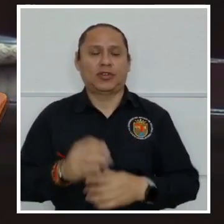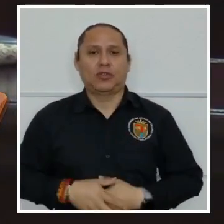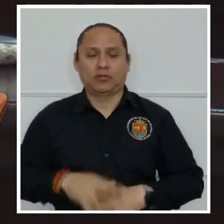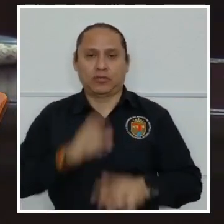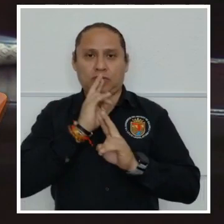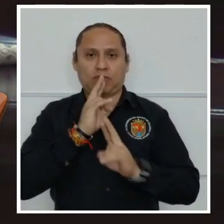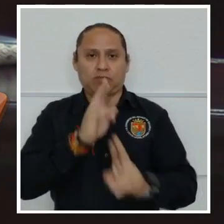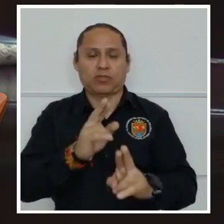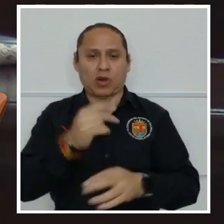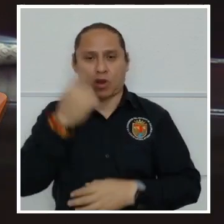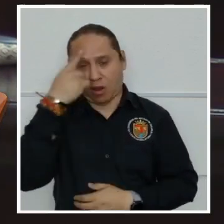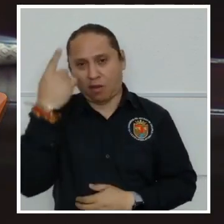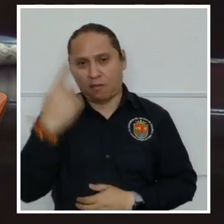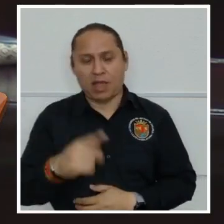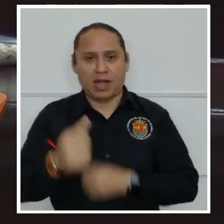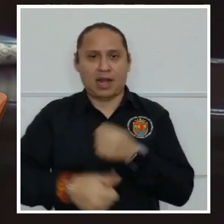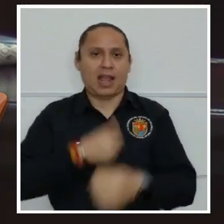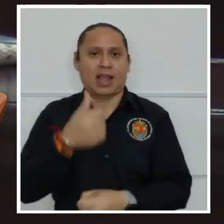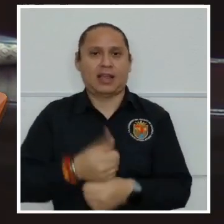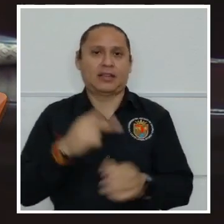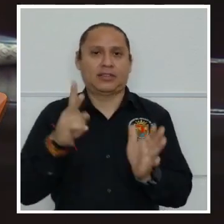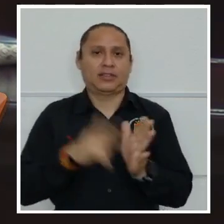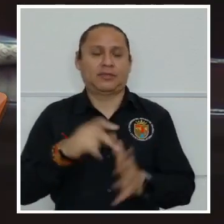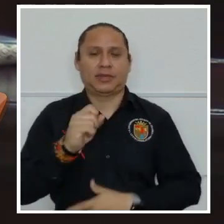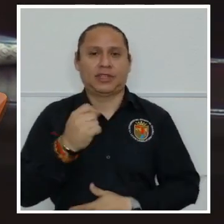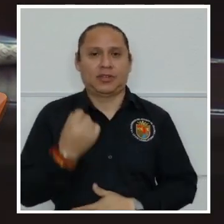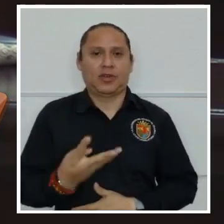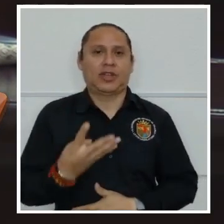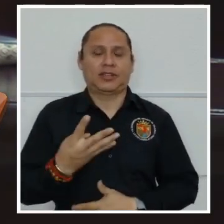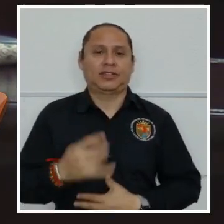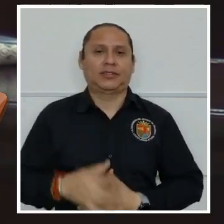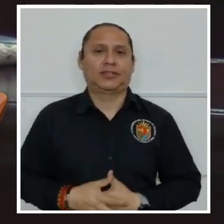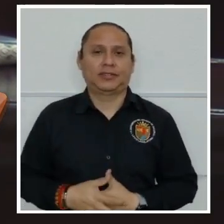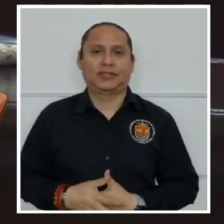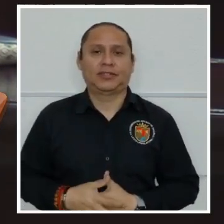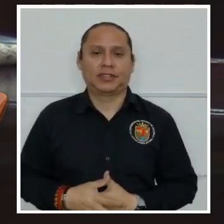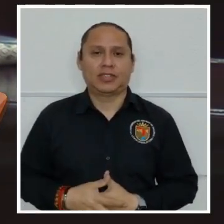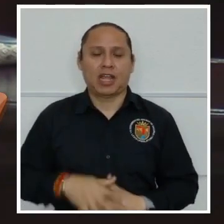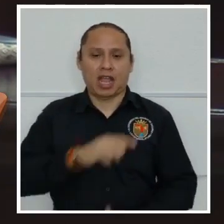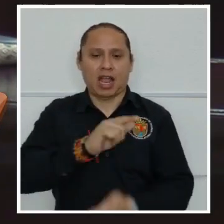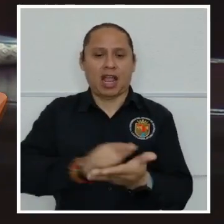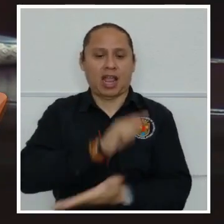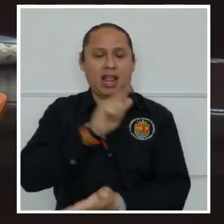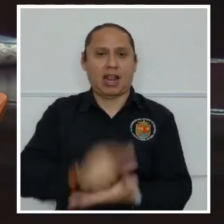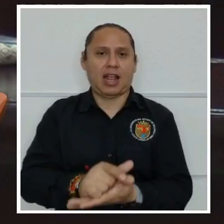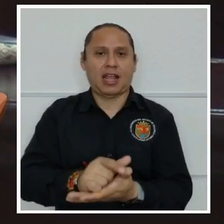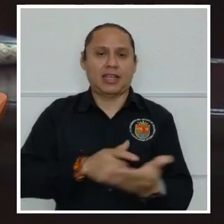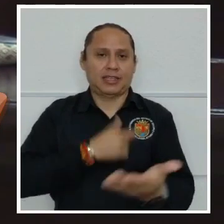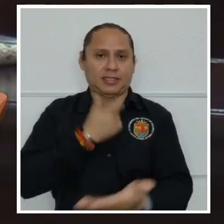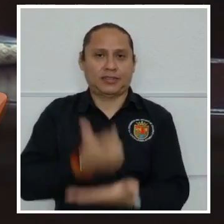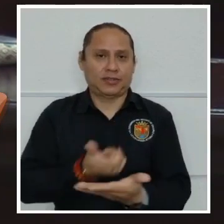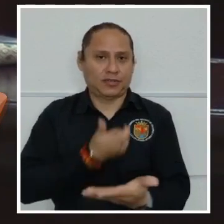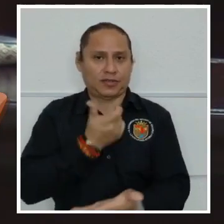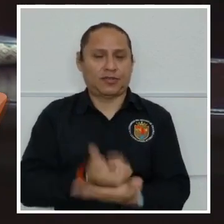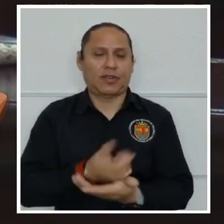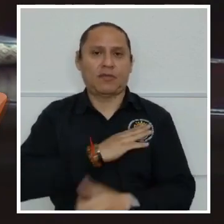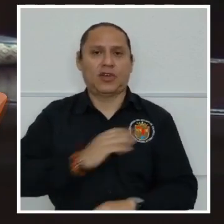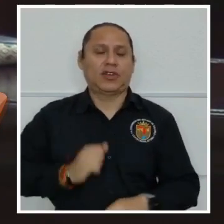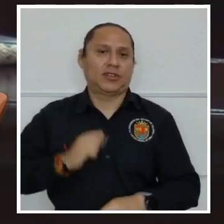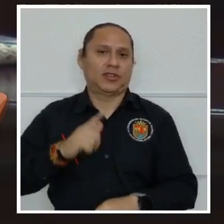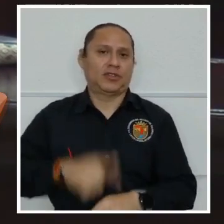dictaminadora determina que para el ejercicio fiscal 2024, en las leyes de ingresos municipales de